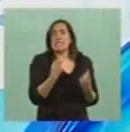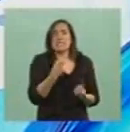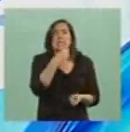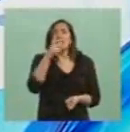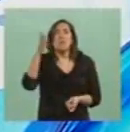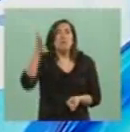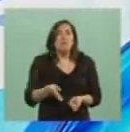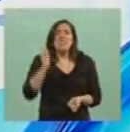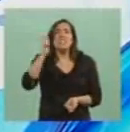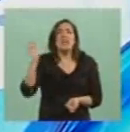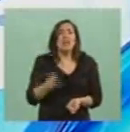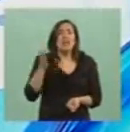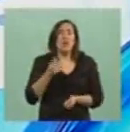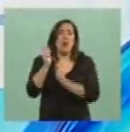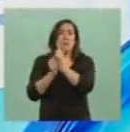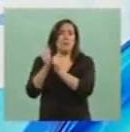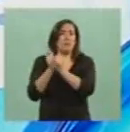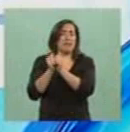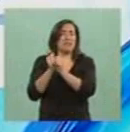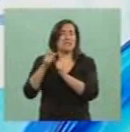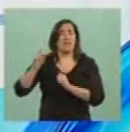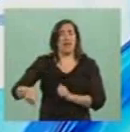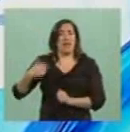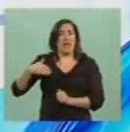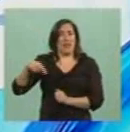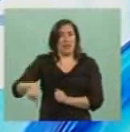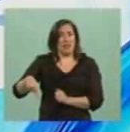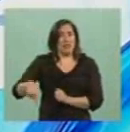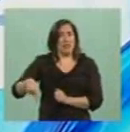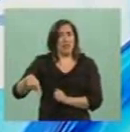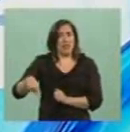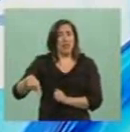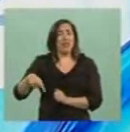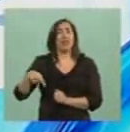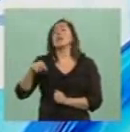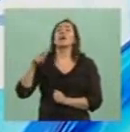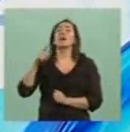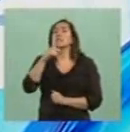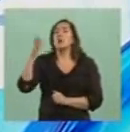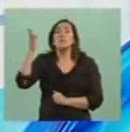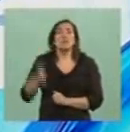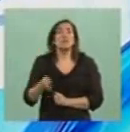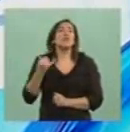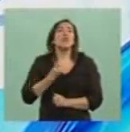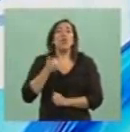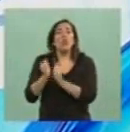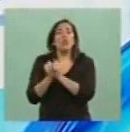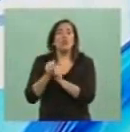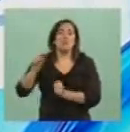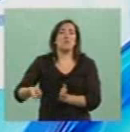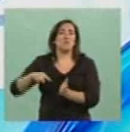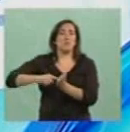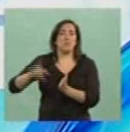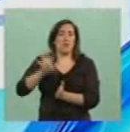produce también una multinacional de origen argentino y la producción es en el 100% aquí en la provincia de Buenos